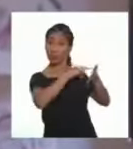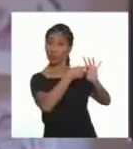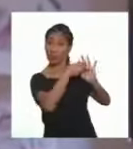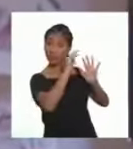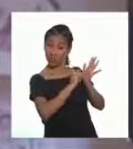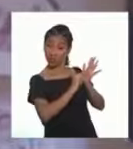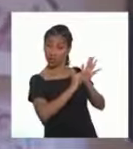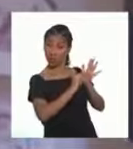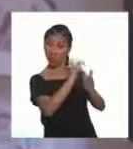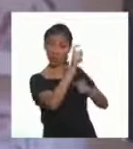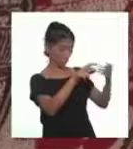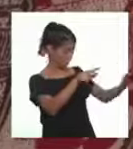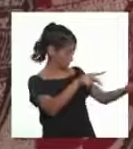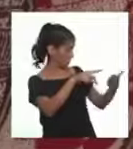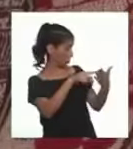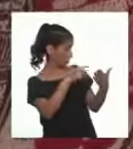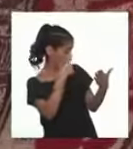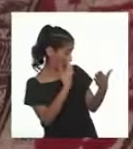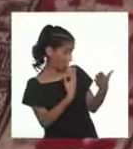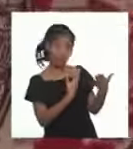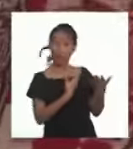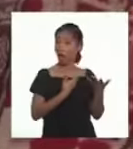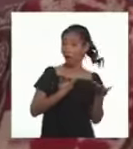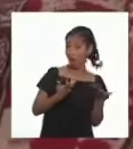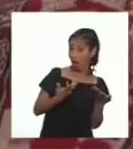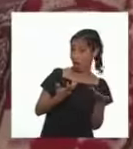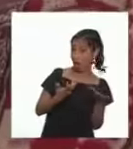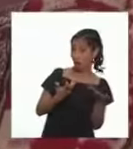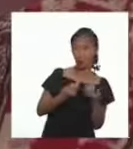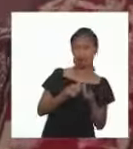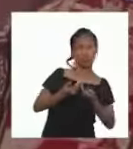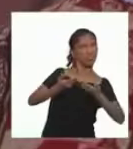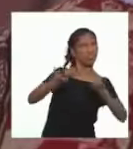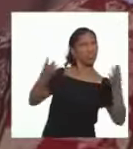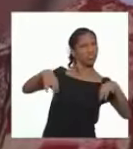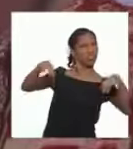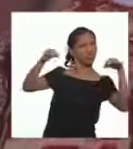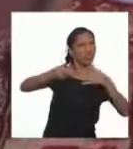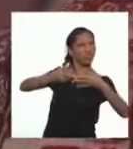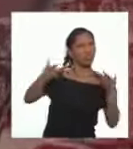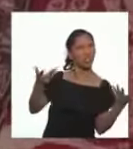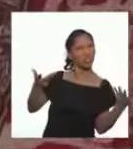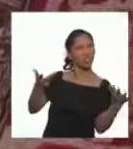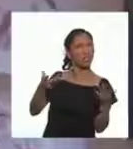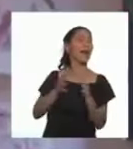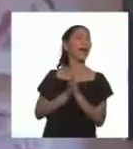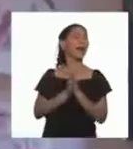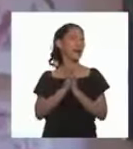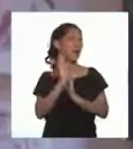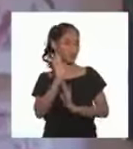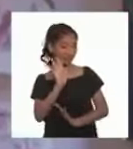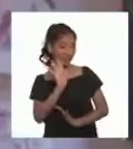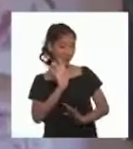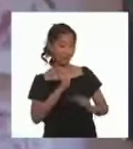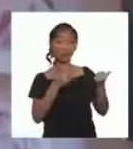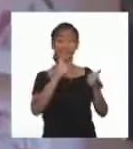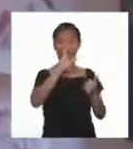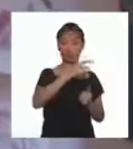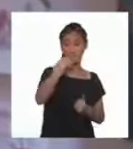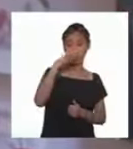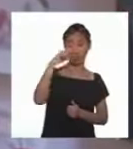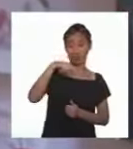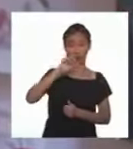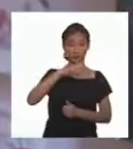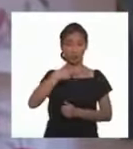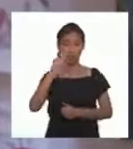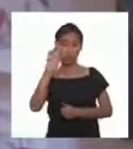las personas que son de ese lugar. ¡Wow! ¿Y de dónde es? Ah, es de Chinchero,